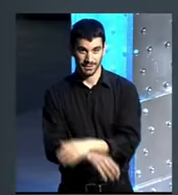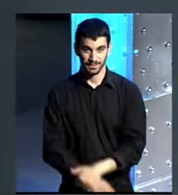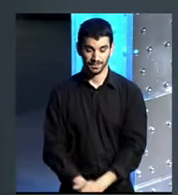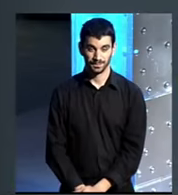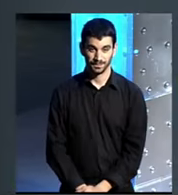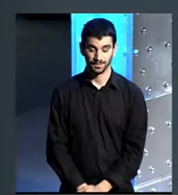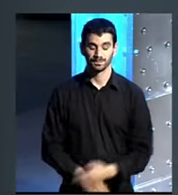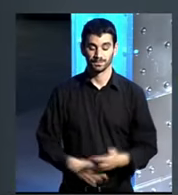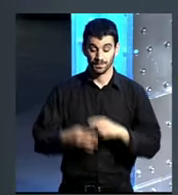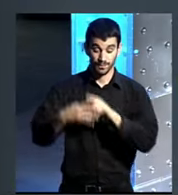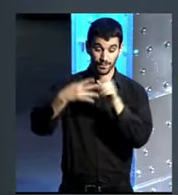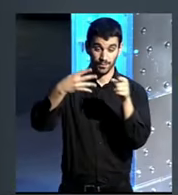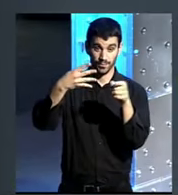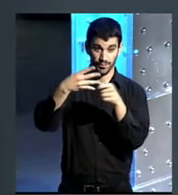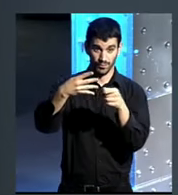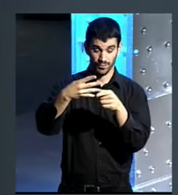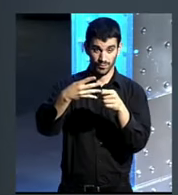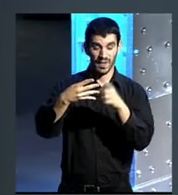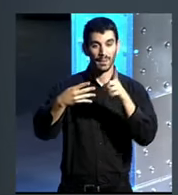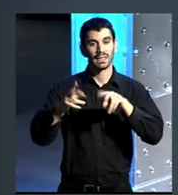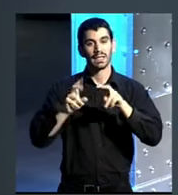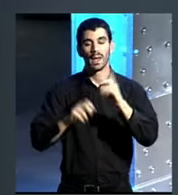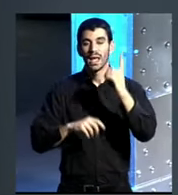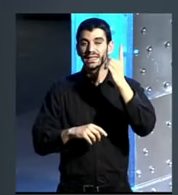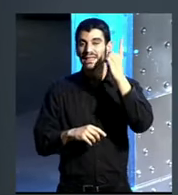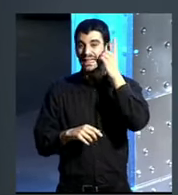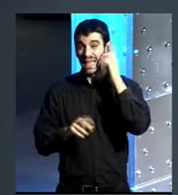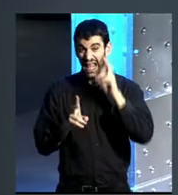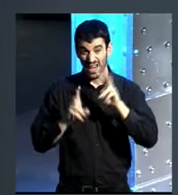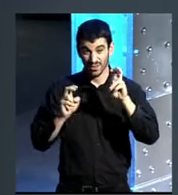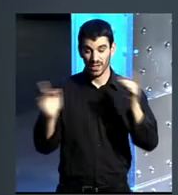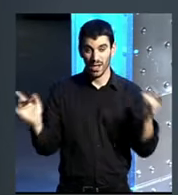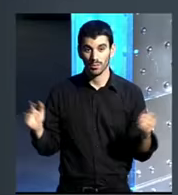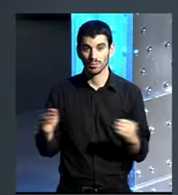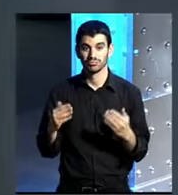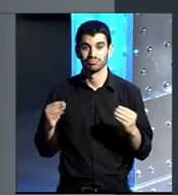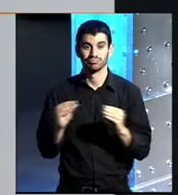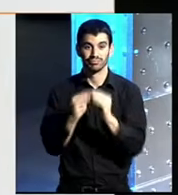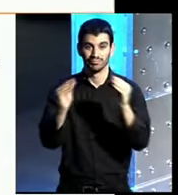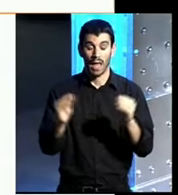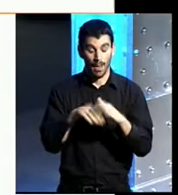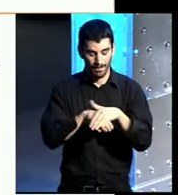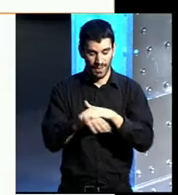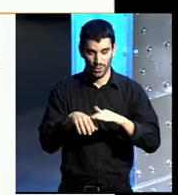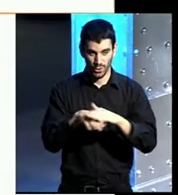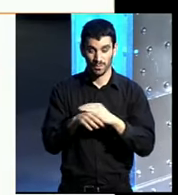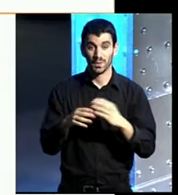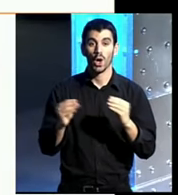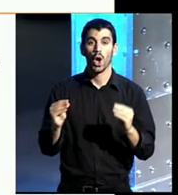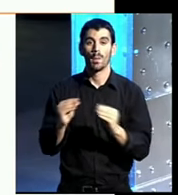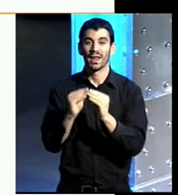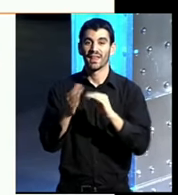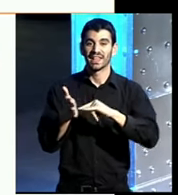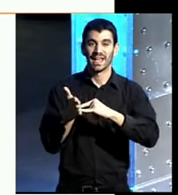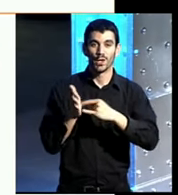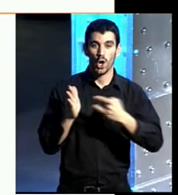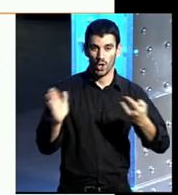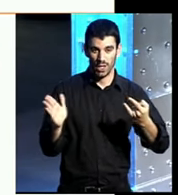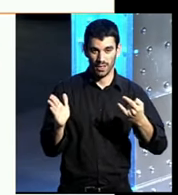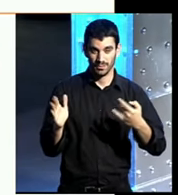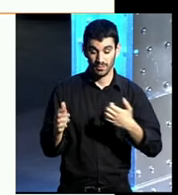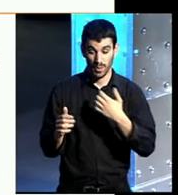Luego hay otro tema que es la convergencia telefónica. Hoy en día, la convergencia tecnológica, perdón. El